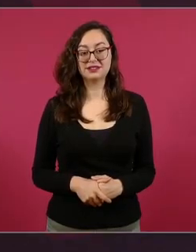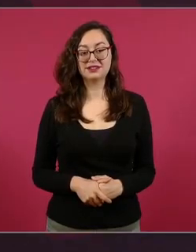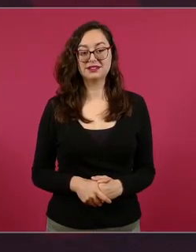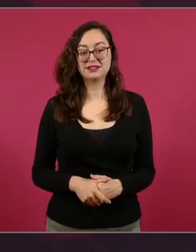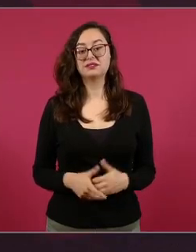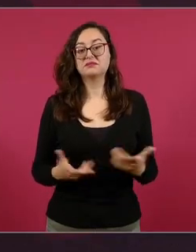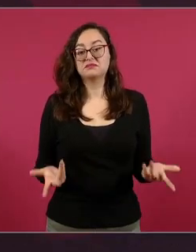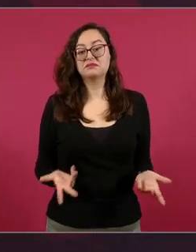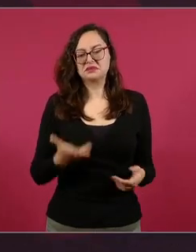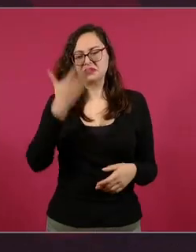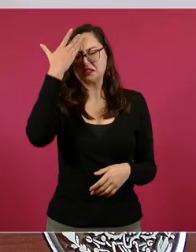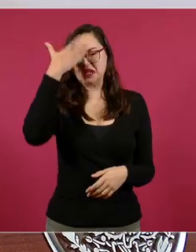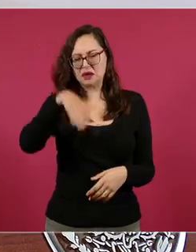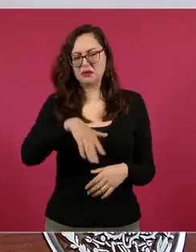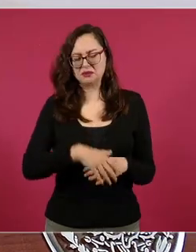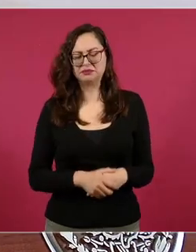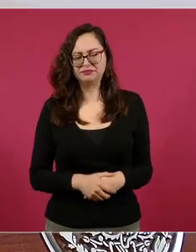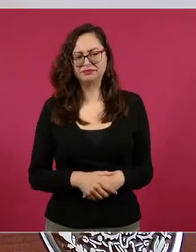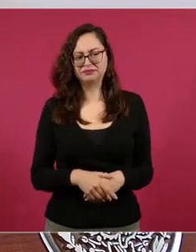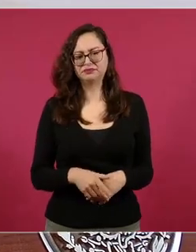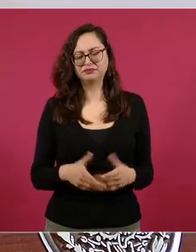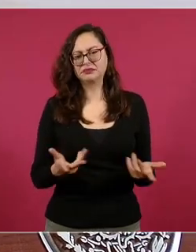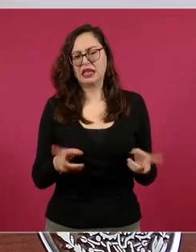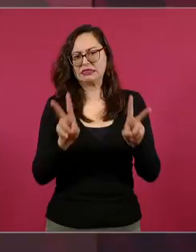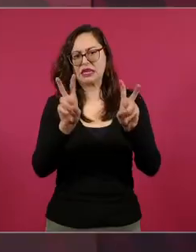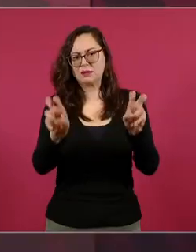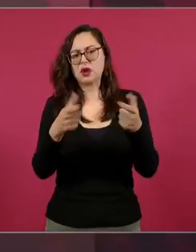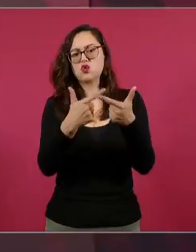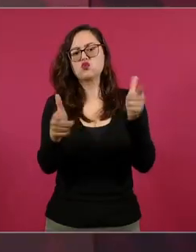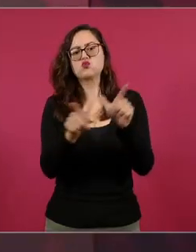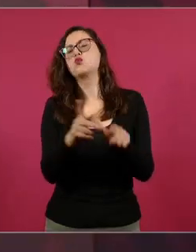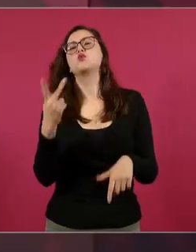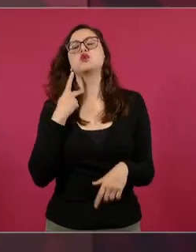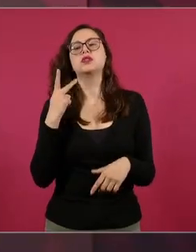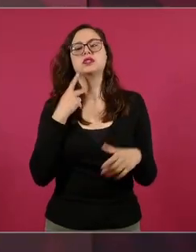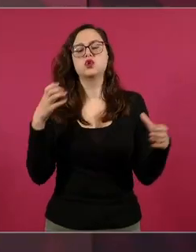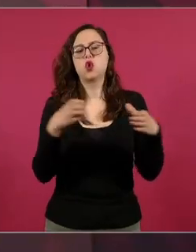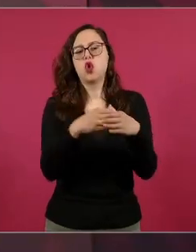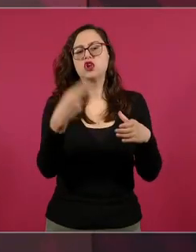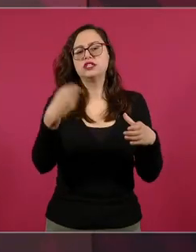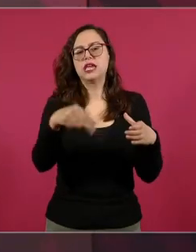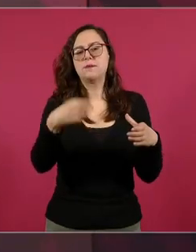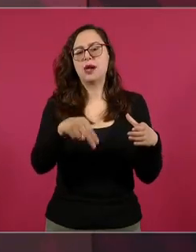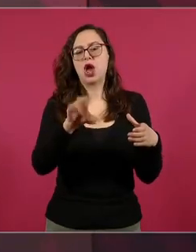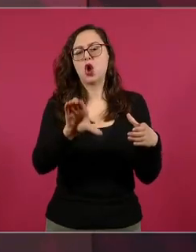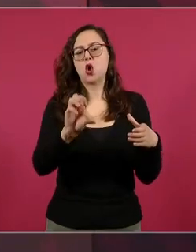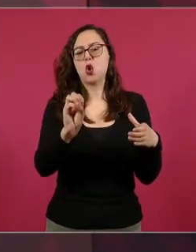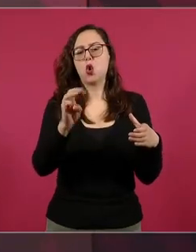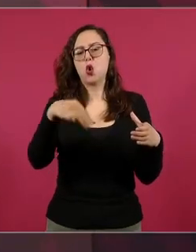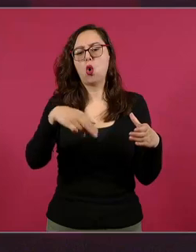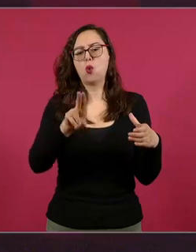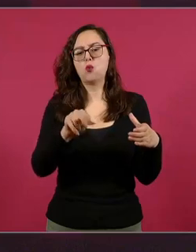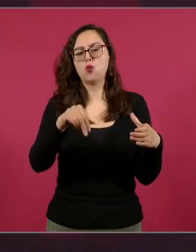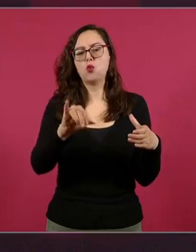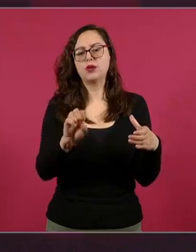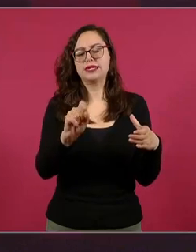Pues hay partidos comunistas, estaba yo viendo, yo no sabía que el Partido Comunista de